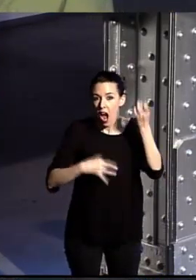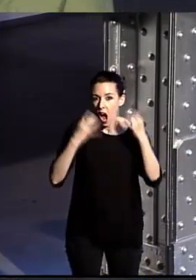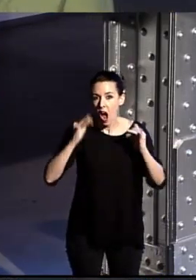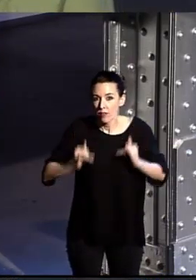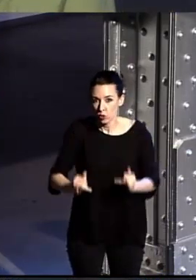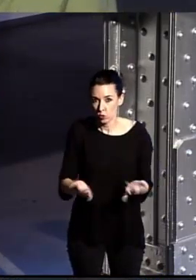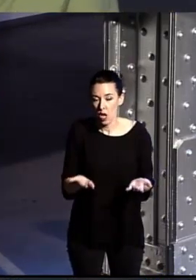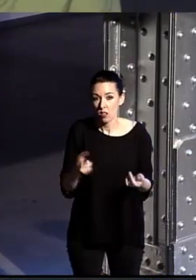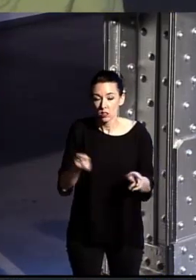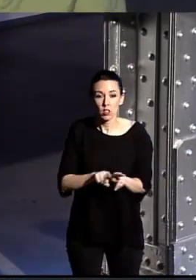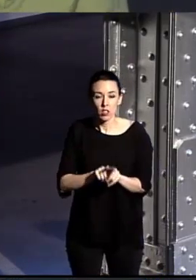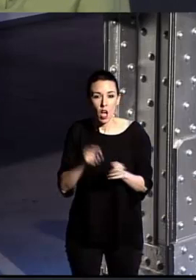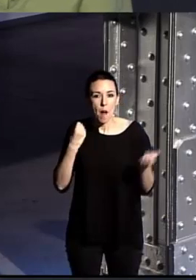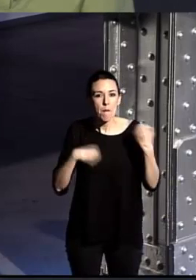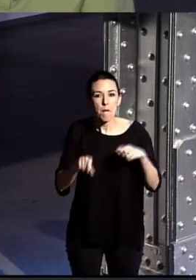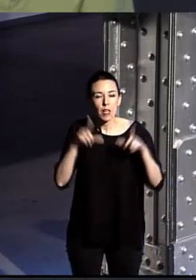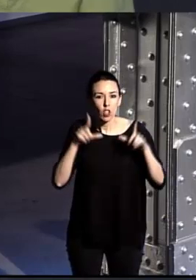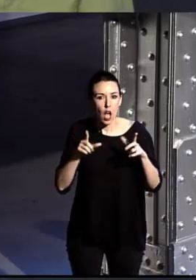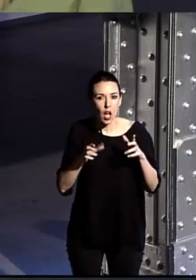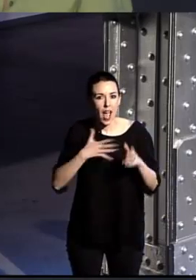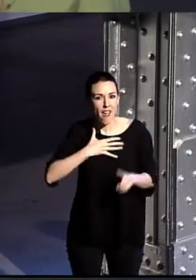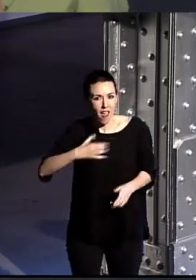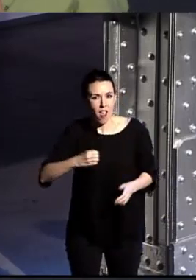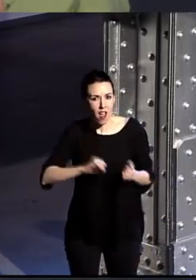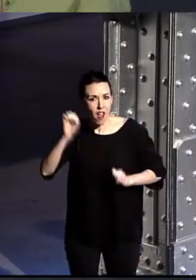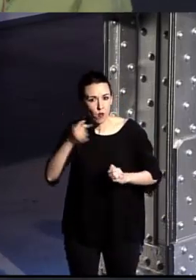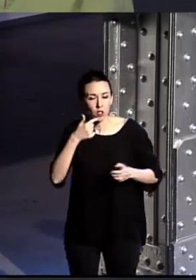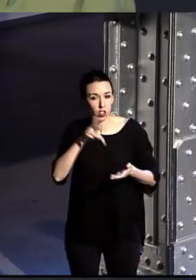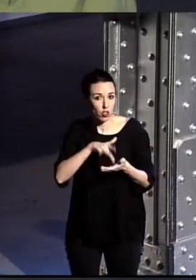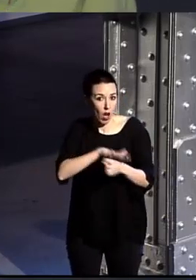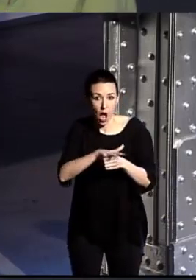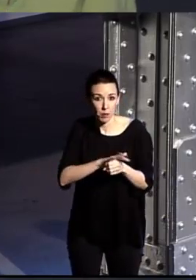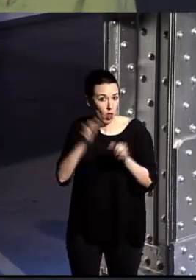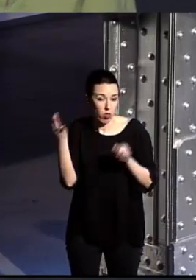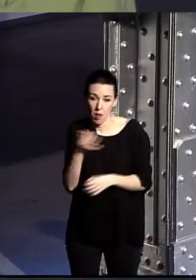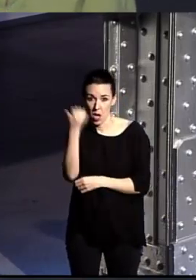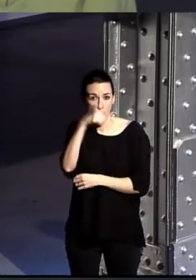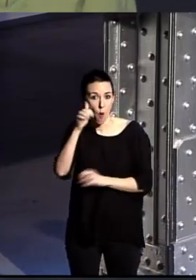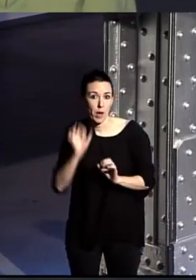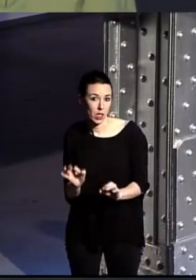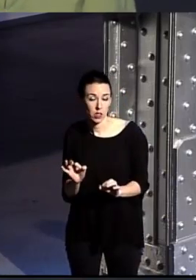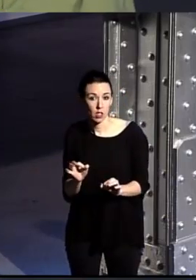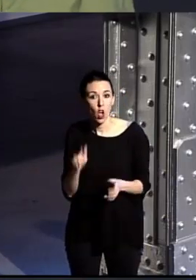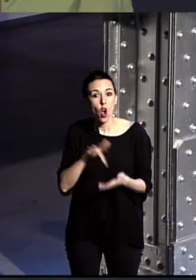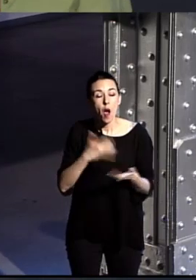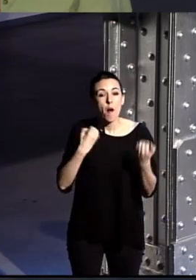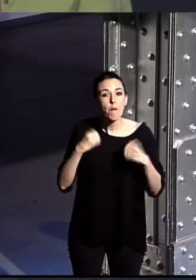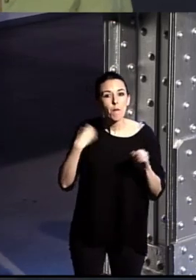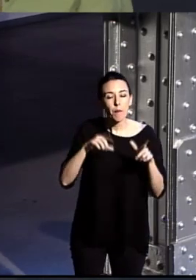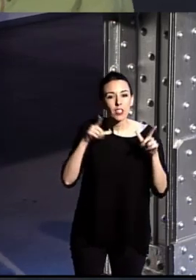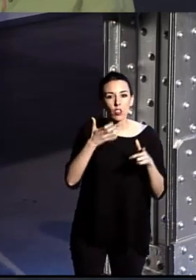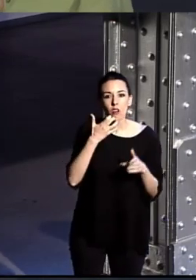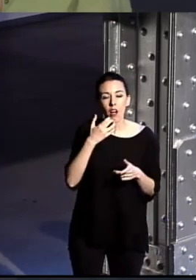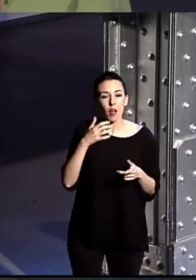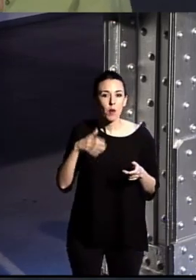aventuras, los personajes eran fundamentalmente héroes y en determinados ámbitos no podía haber otro héroe que no fuera masculino, y cuando eran personajes, como en el caso de